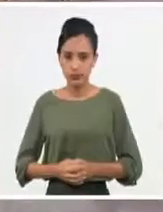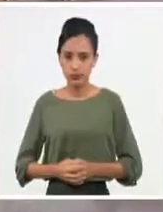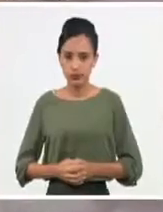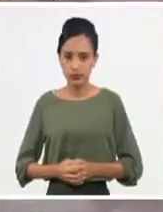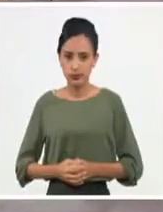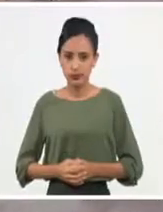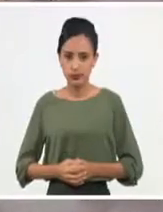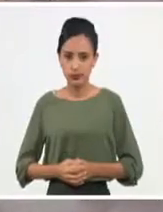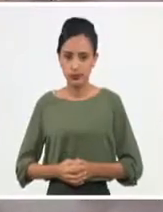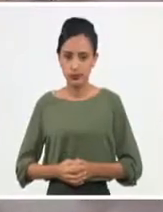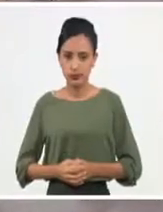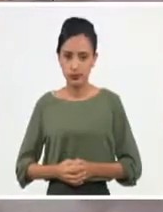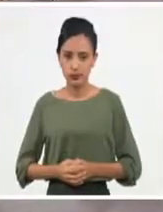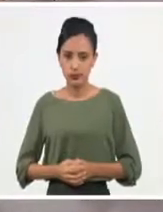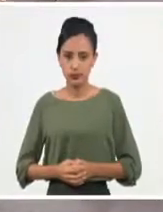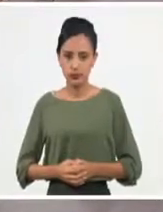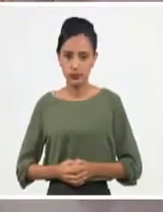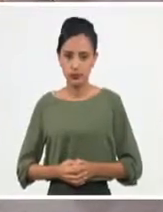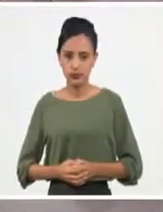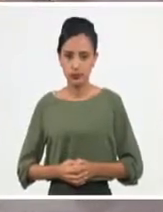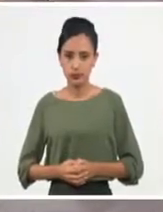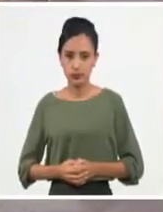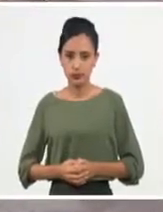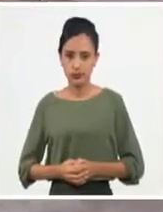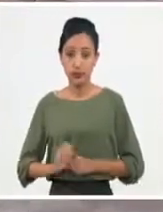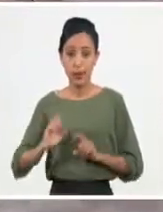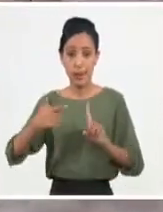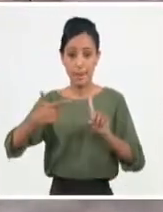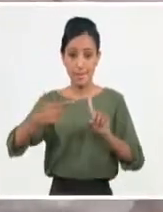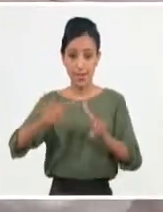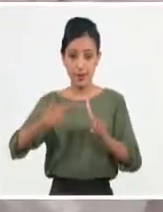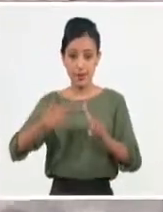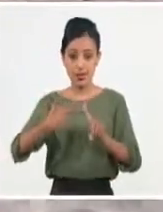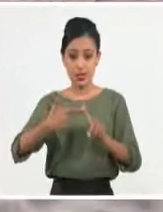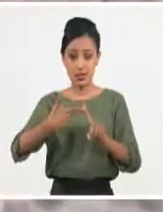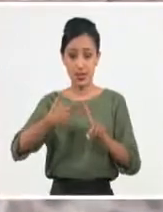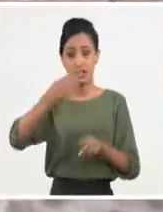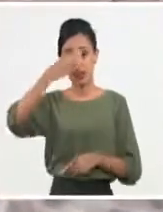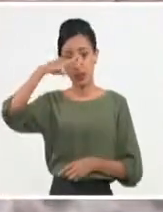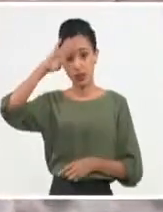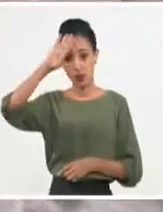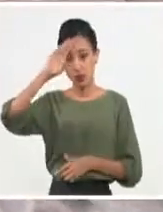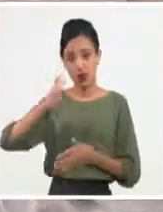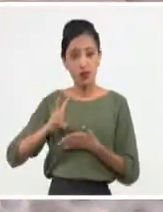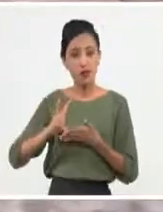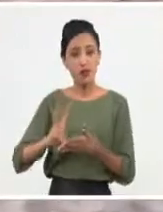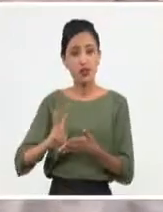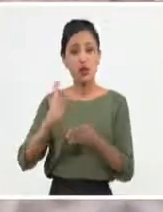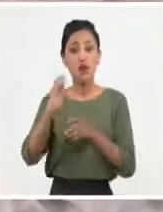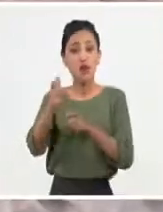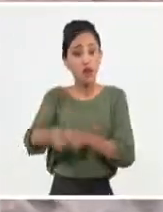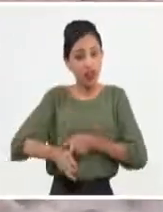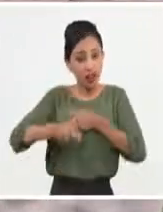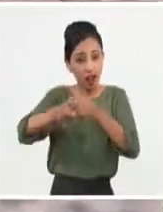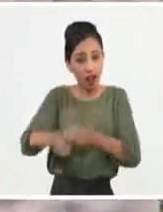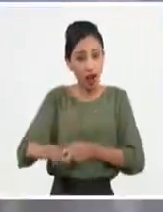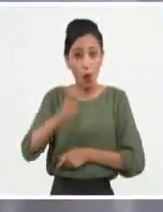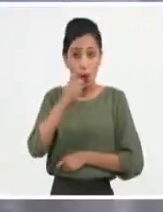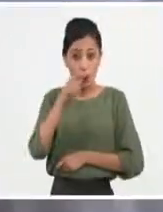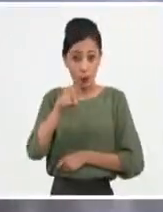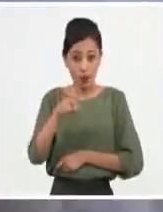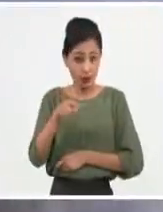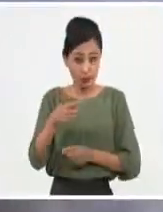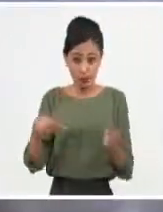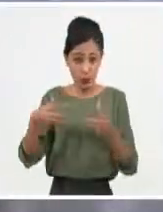nosotros no nos ha asegurado como tiene. El vicepresidente cubano visitó la finca de Rodolfo Bernal Rodríguez, considerado el mayor productor